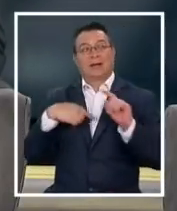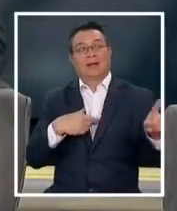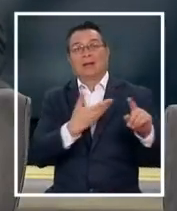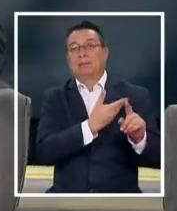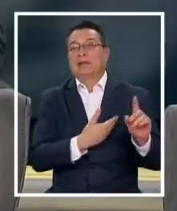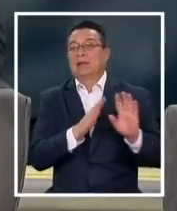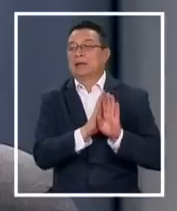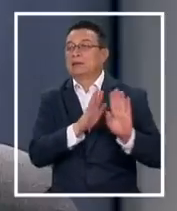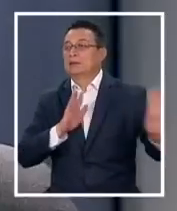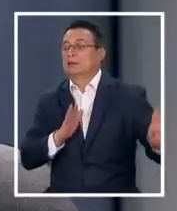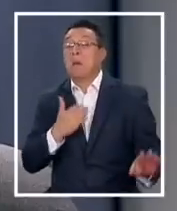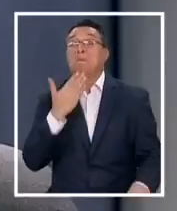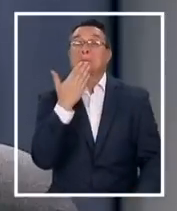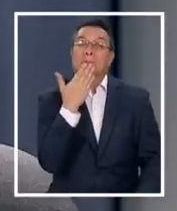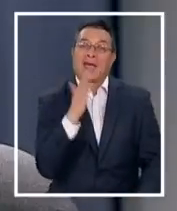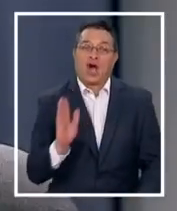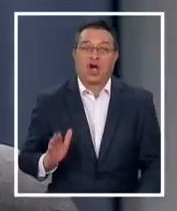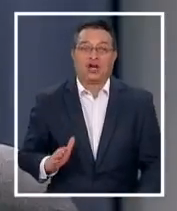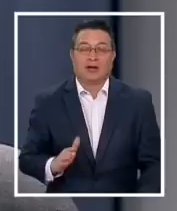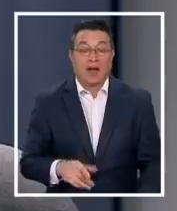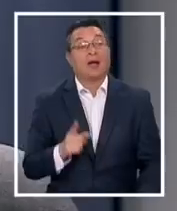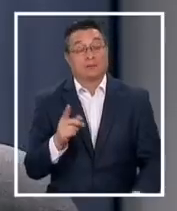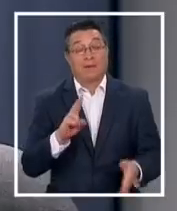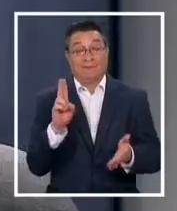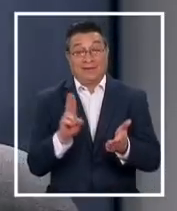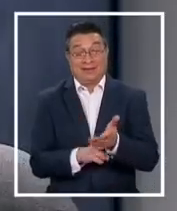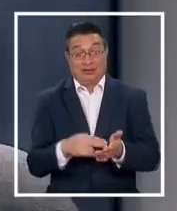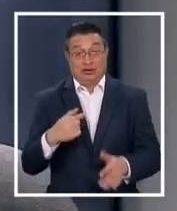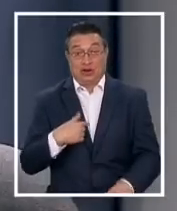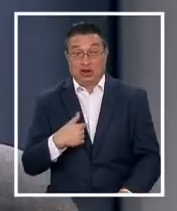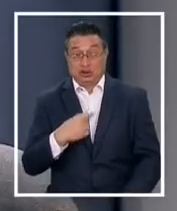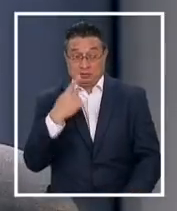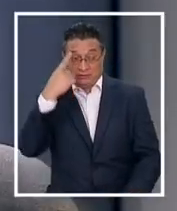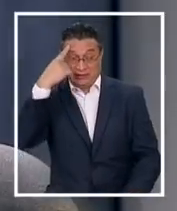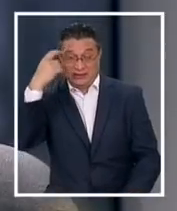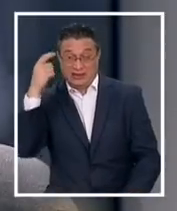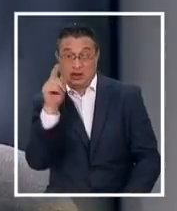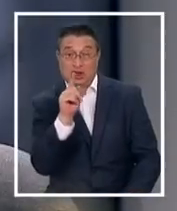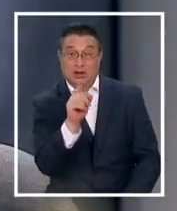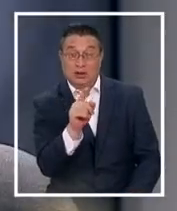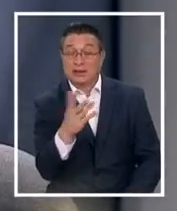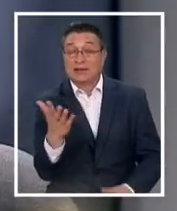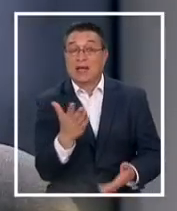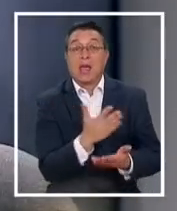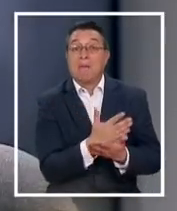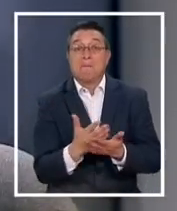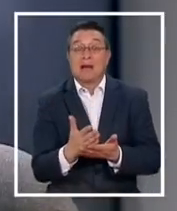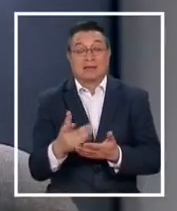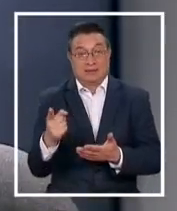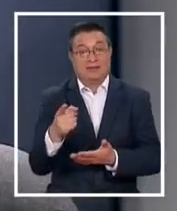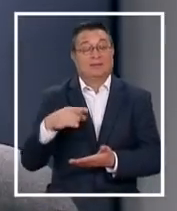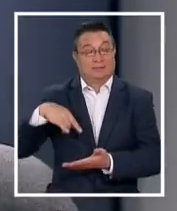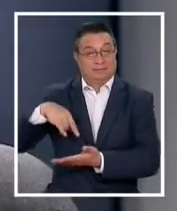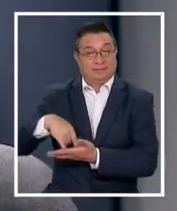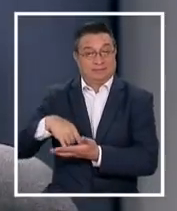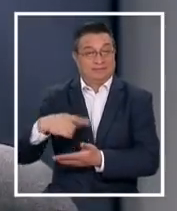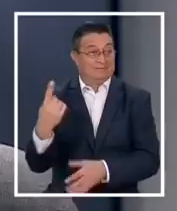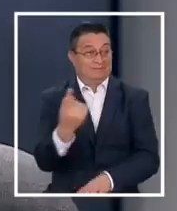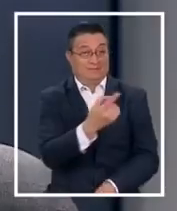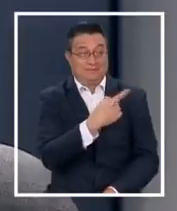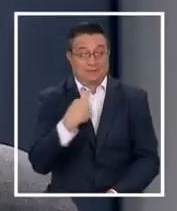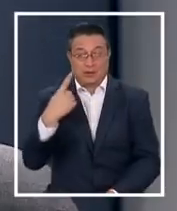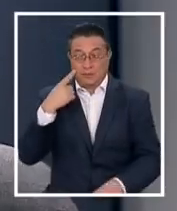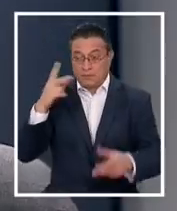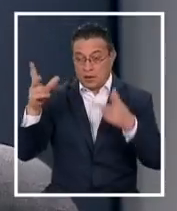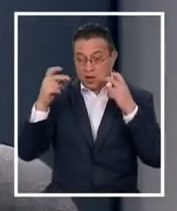supongamos por un segundo, porque la verdad es que yo tengo la impresión de que aquí al final del día lo que está ocurriendo en el Parlamento es que están escuchando a